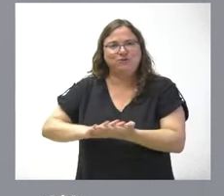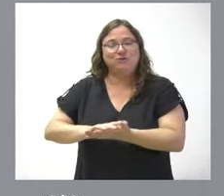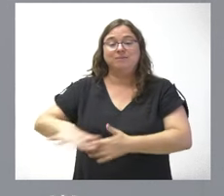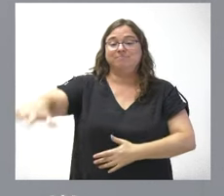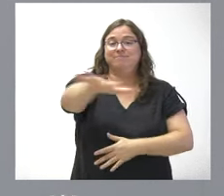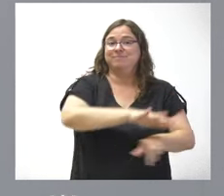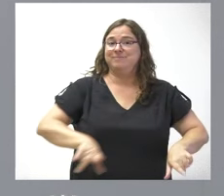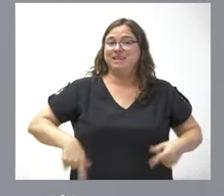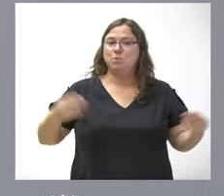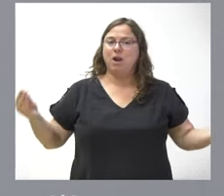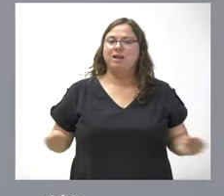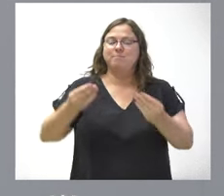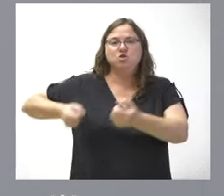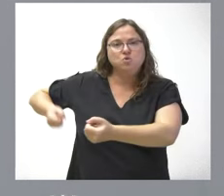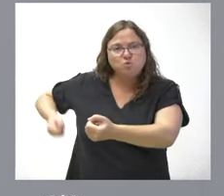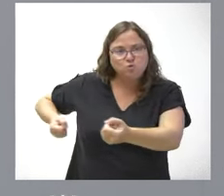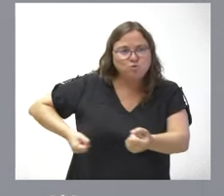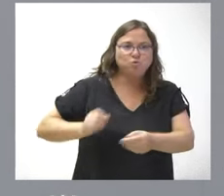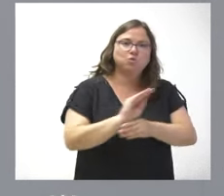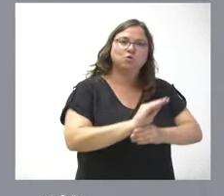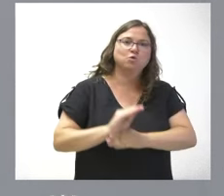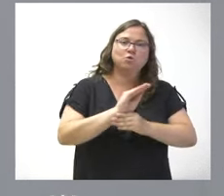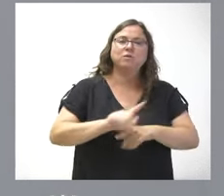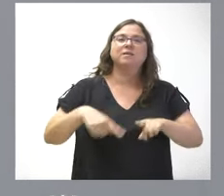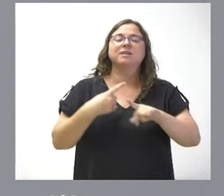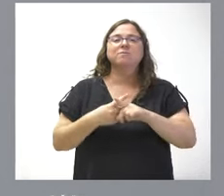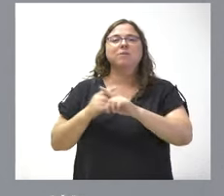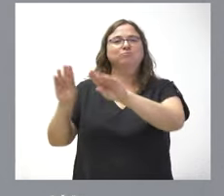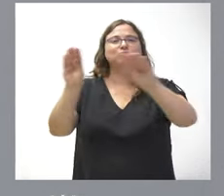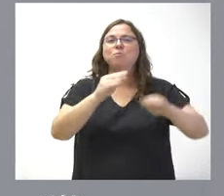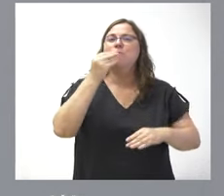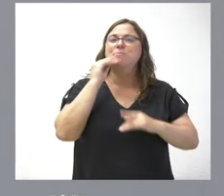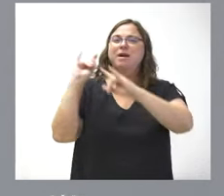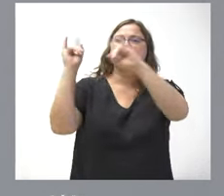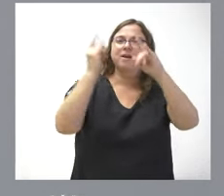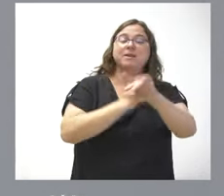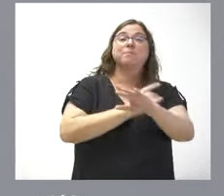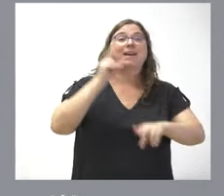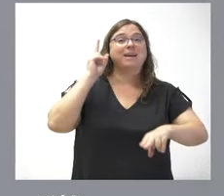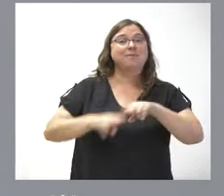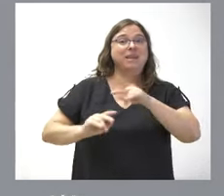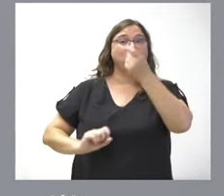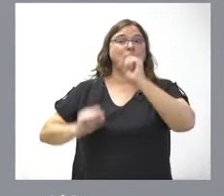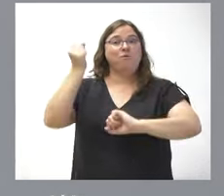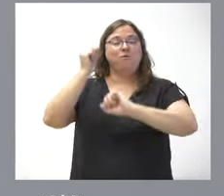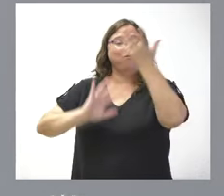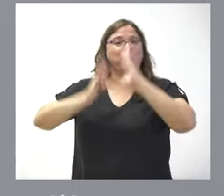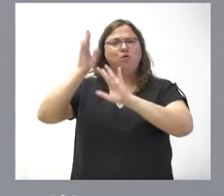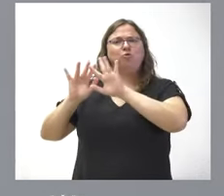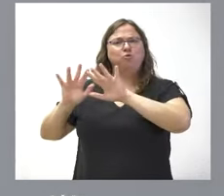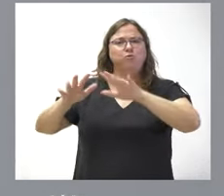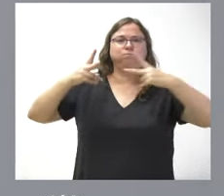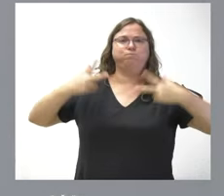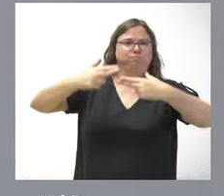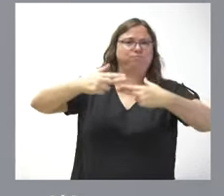tratamientos selvícolas la mejora del estado fitosanitario y la disminución del riesgo de propagación de incendios forestales